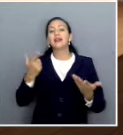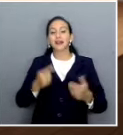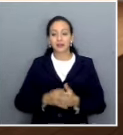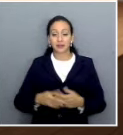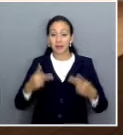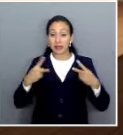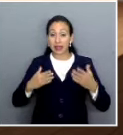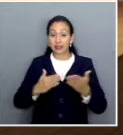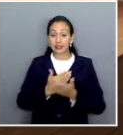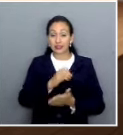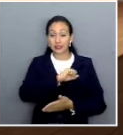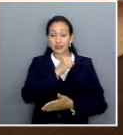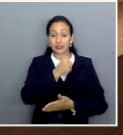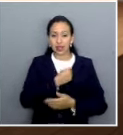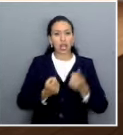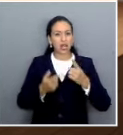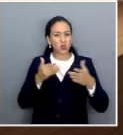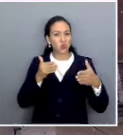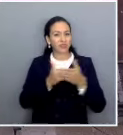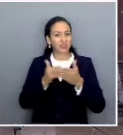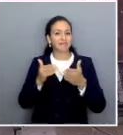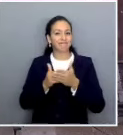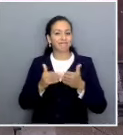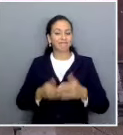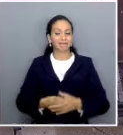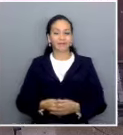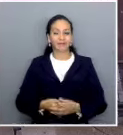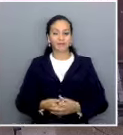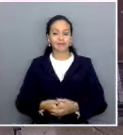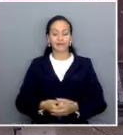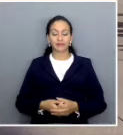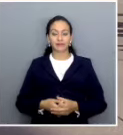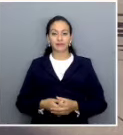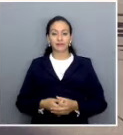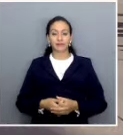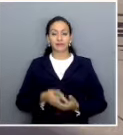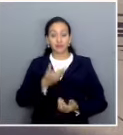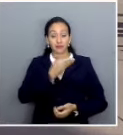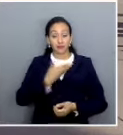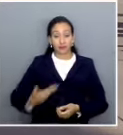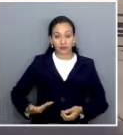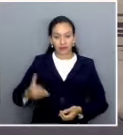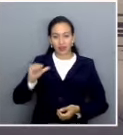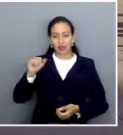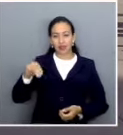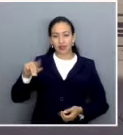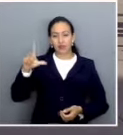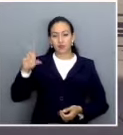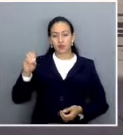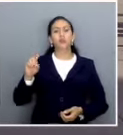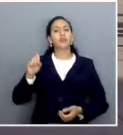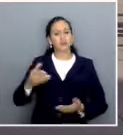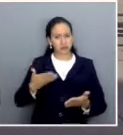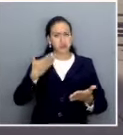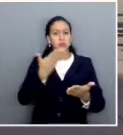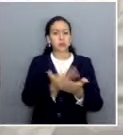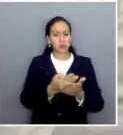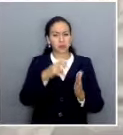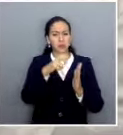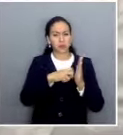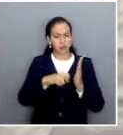tiene acceso a dichos servicios. El presidente de la República también envió una iniciativa de reformas a la